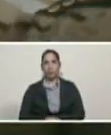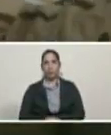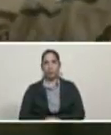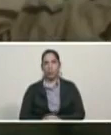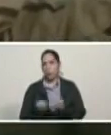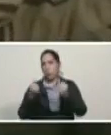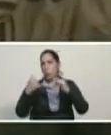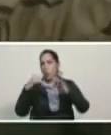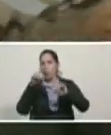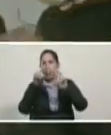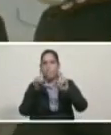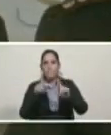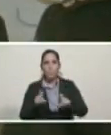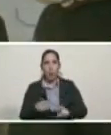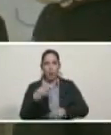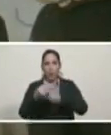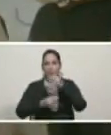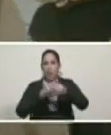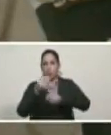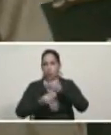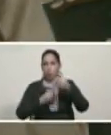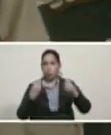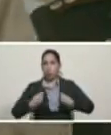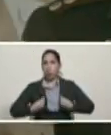¿Cuántas pruebas nos ha puesto la vida?